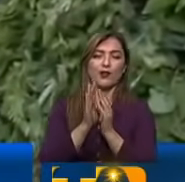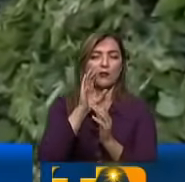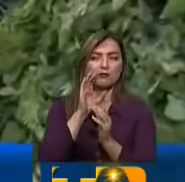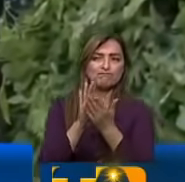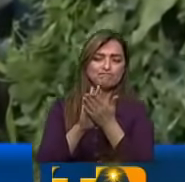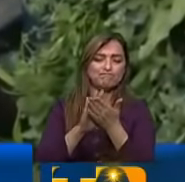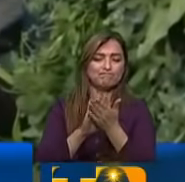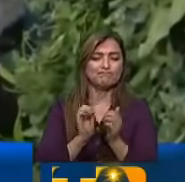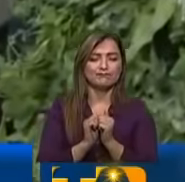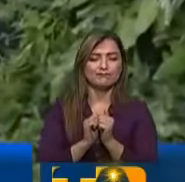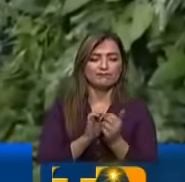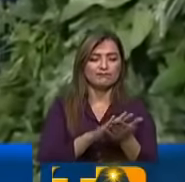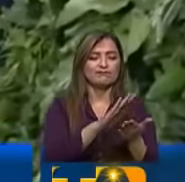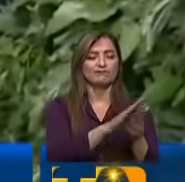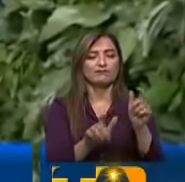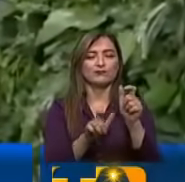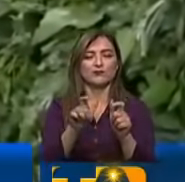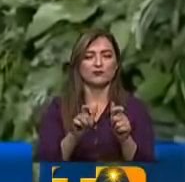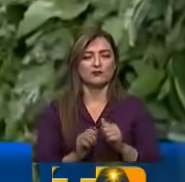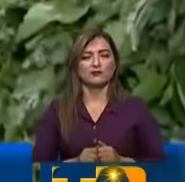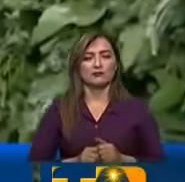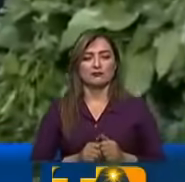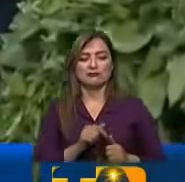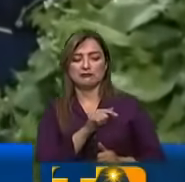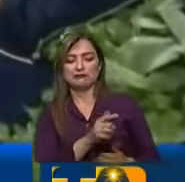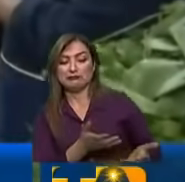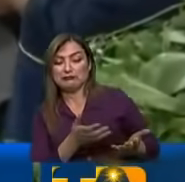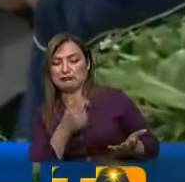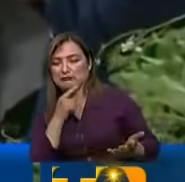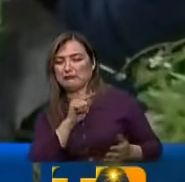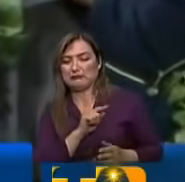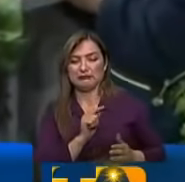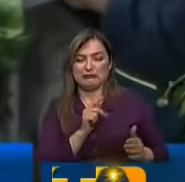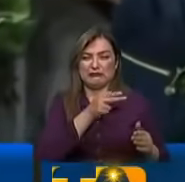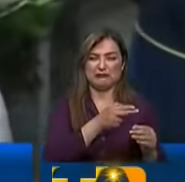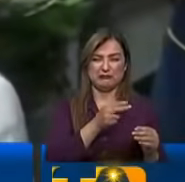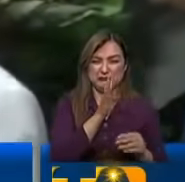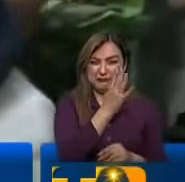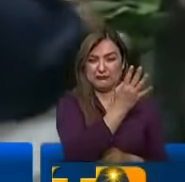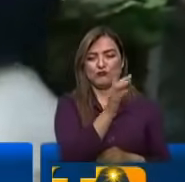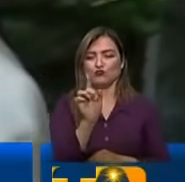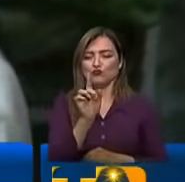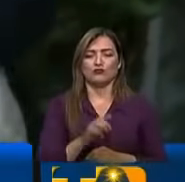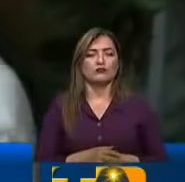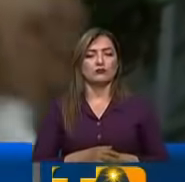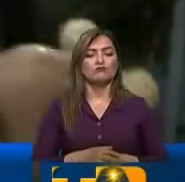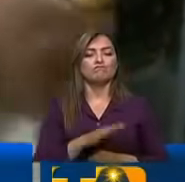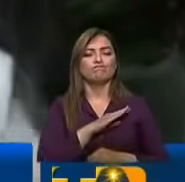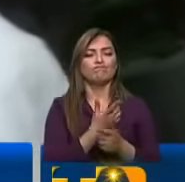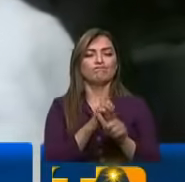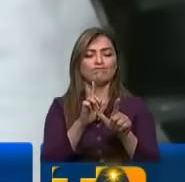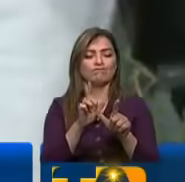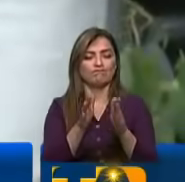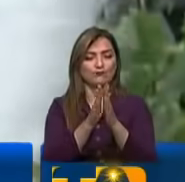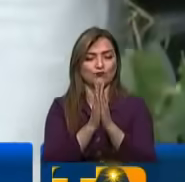ofenden. No nos dejes, Señor, caer en tentación. Líbranos del mal, amén. Te pedimos, Señor bendito,